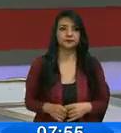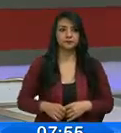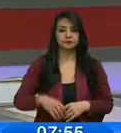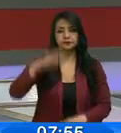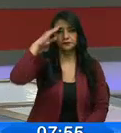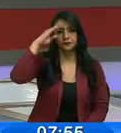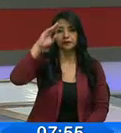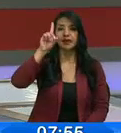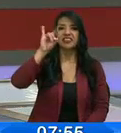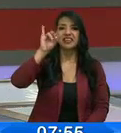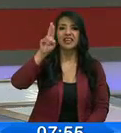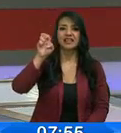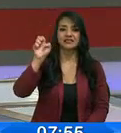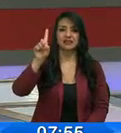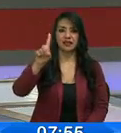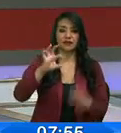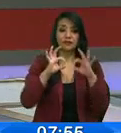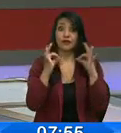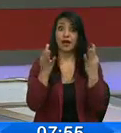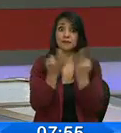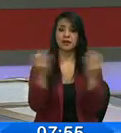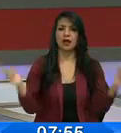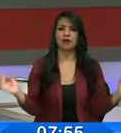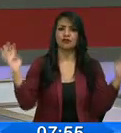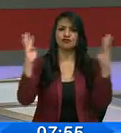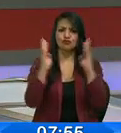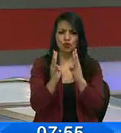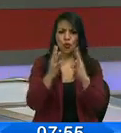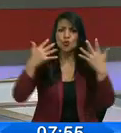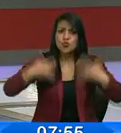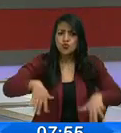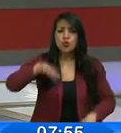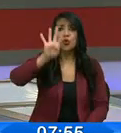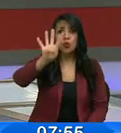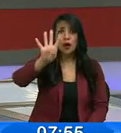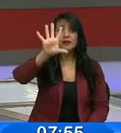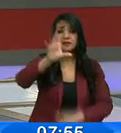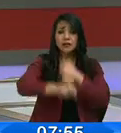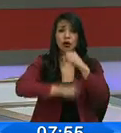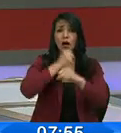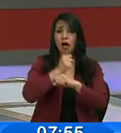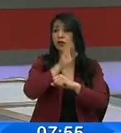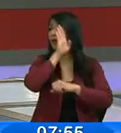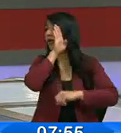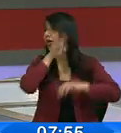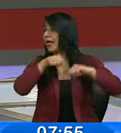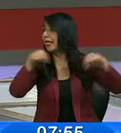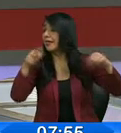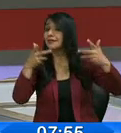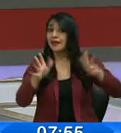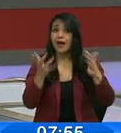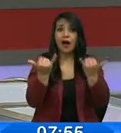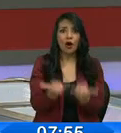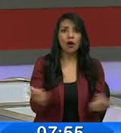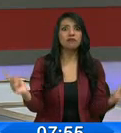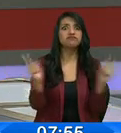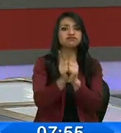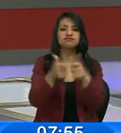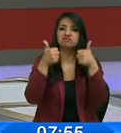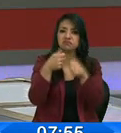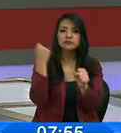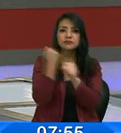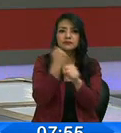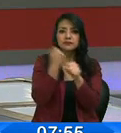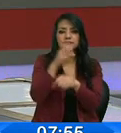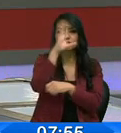DINASET logró reunir a una familia que por 45 años estuvo separada. Esto se logró gracias al arduo trabajo de